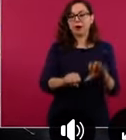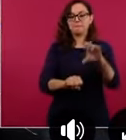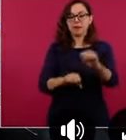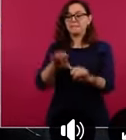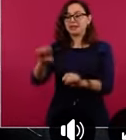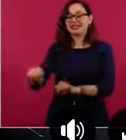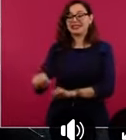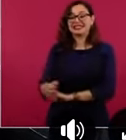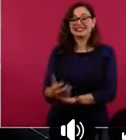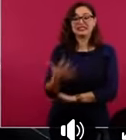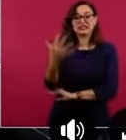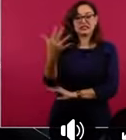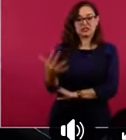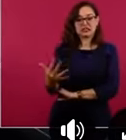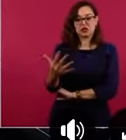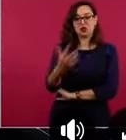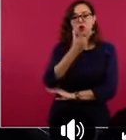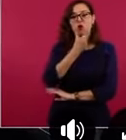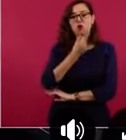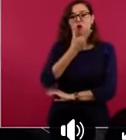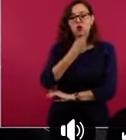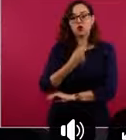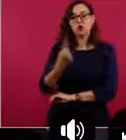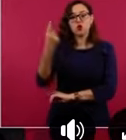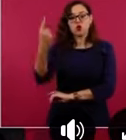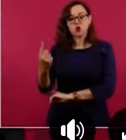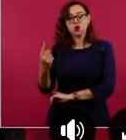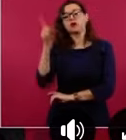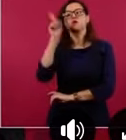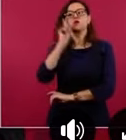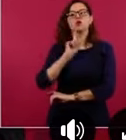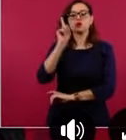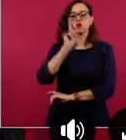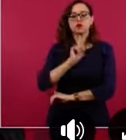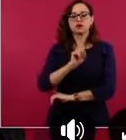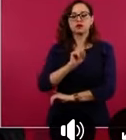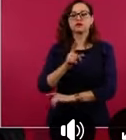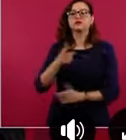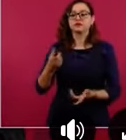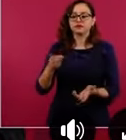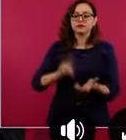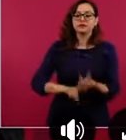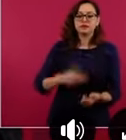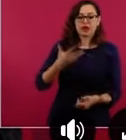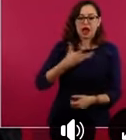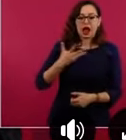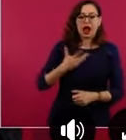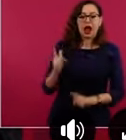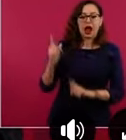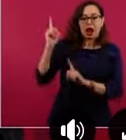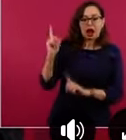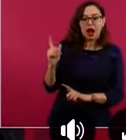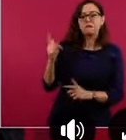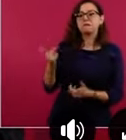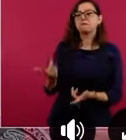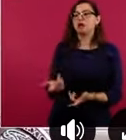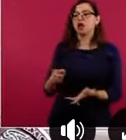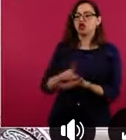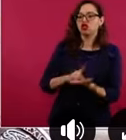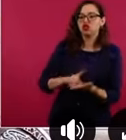5 masculinos y una dama, aseguradas armas de fuego, vehículos y droga,